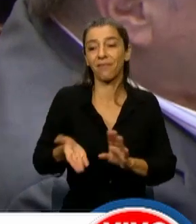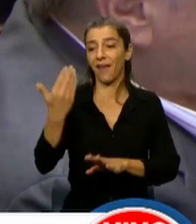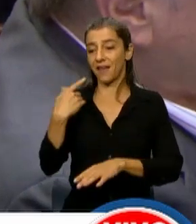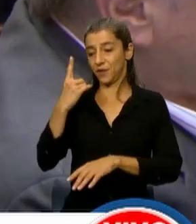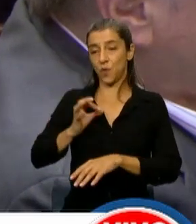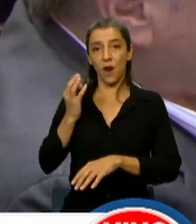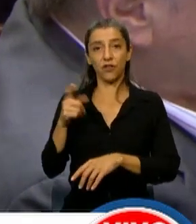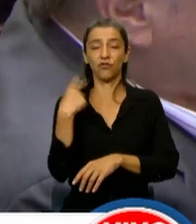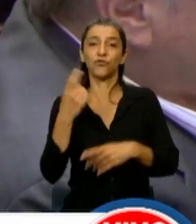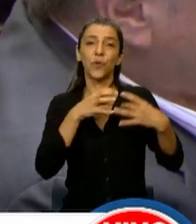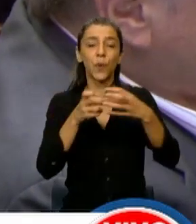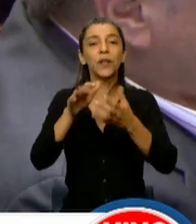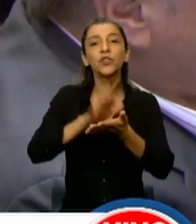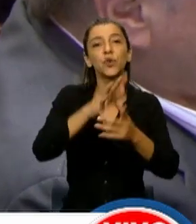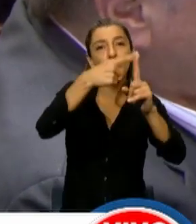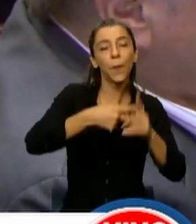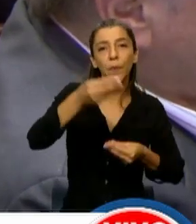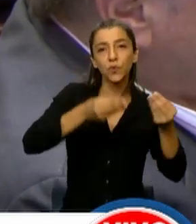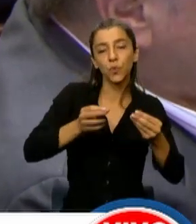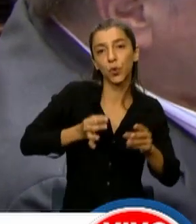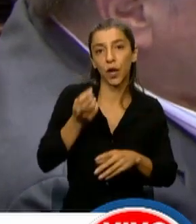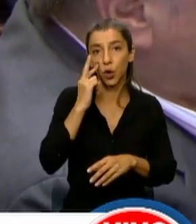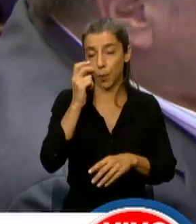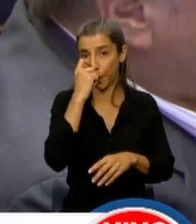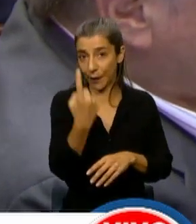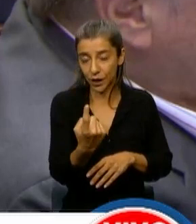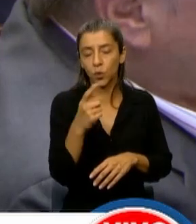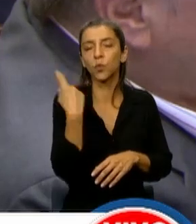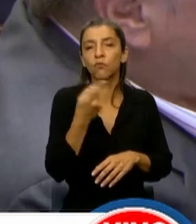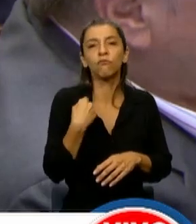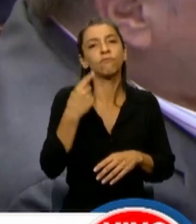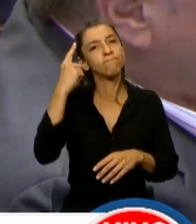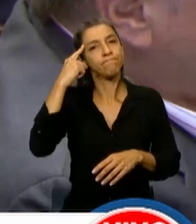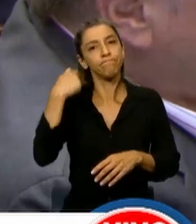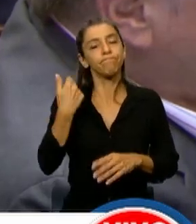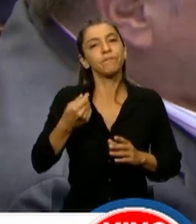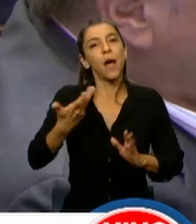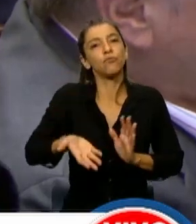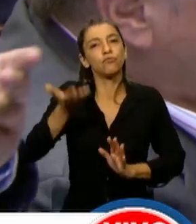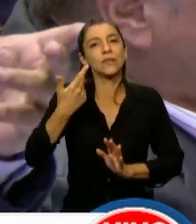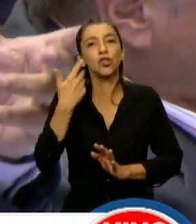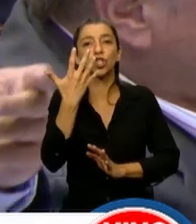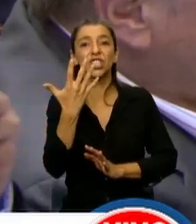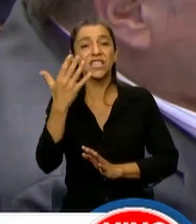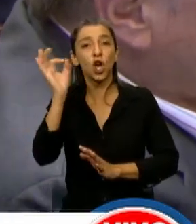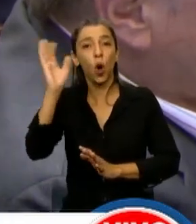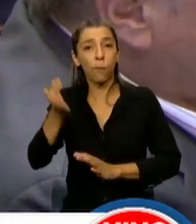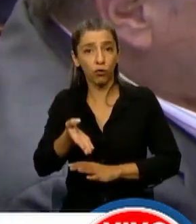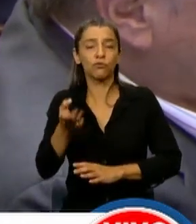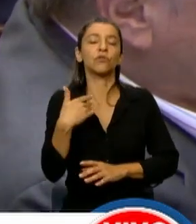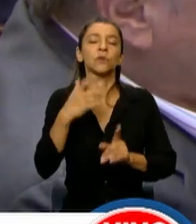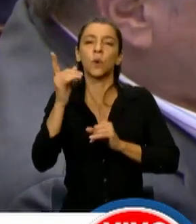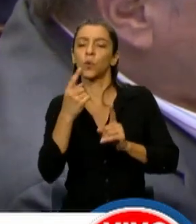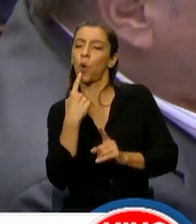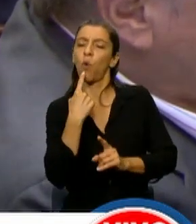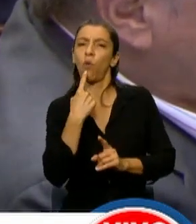del 2021 y planteamos una meta del crecimiento del 5%, muchos dudaron de que eso